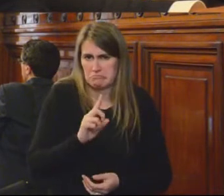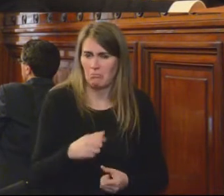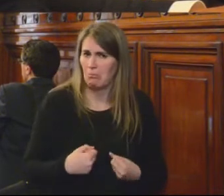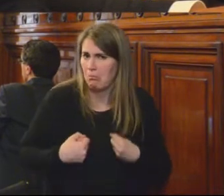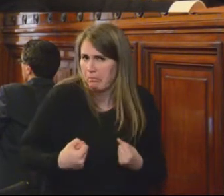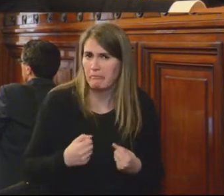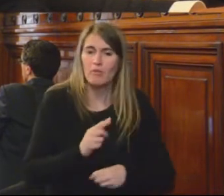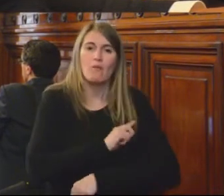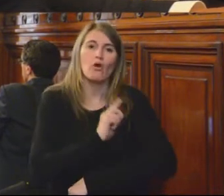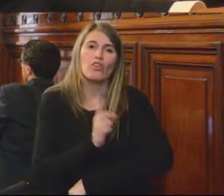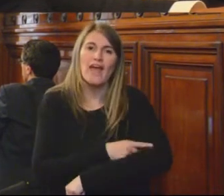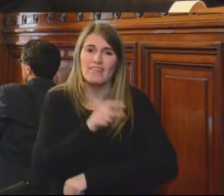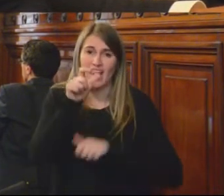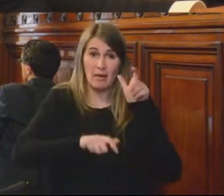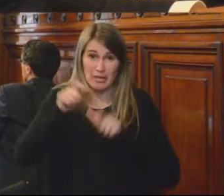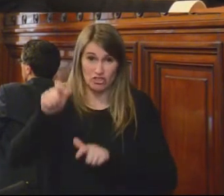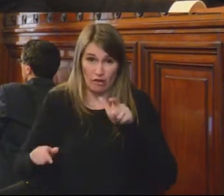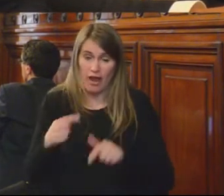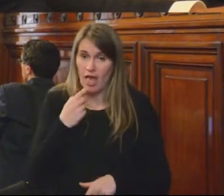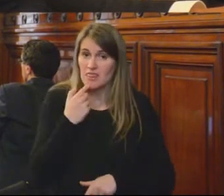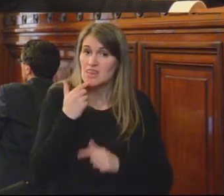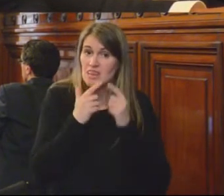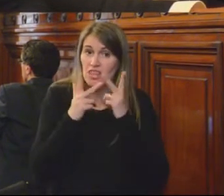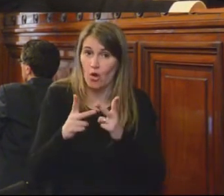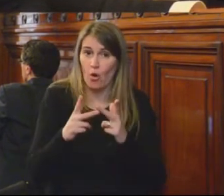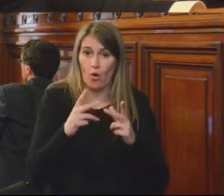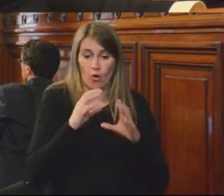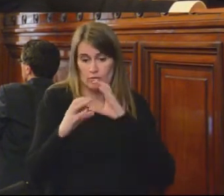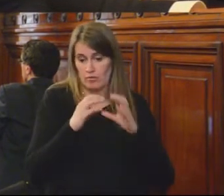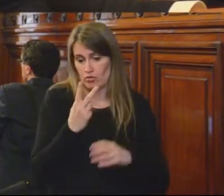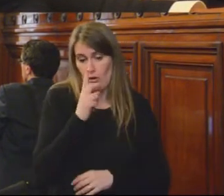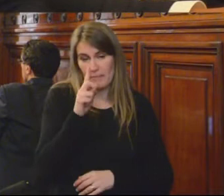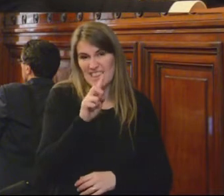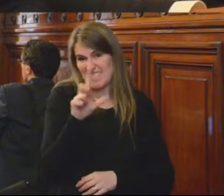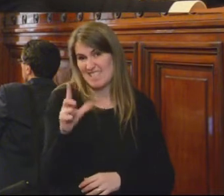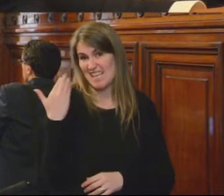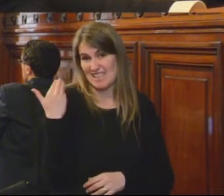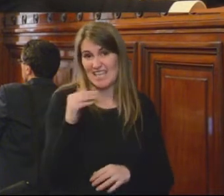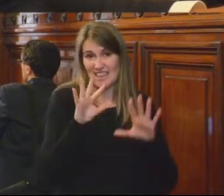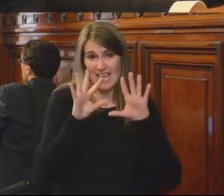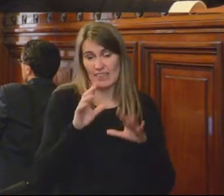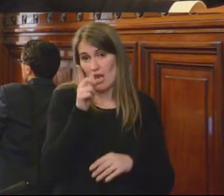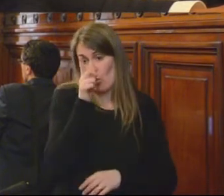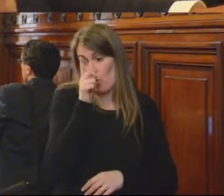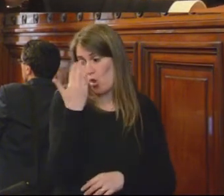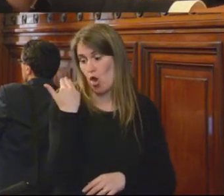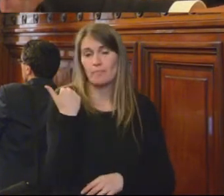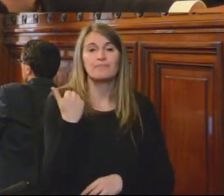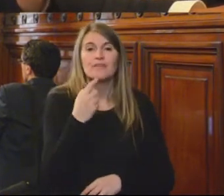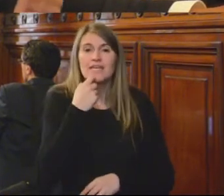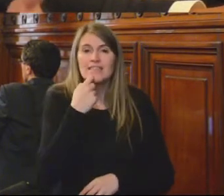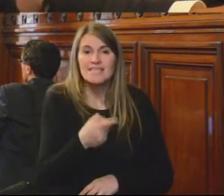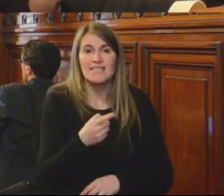Poder Ciudadano indicó a través de su comunicación 2017-258 de fecha 10 de julio del 2017 que en